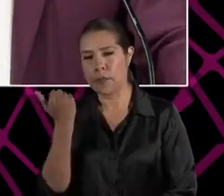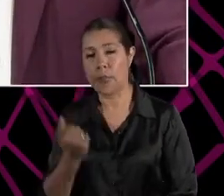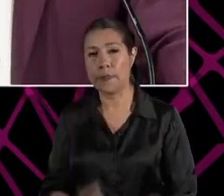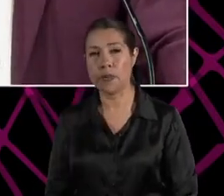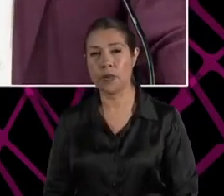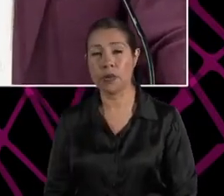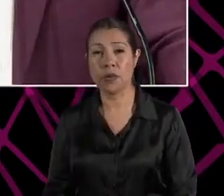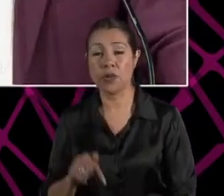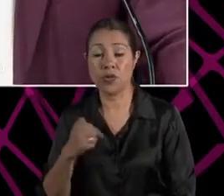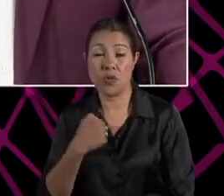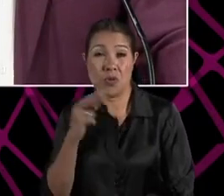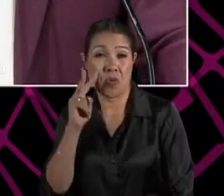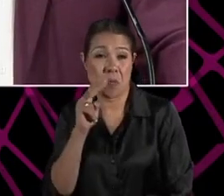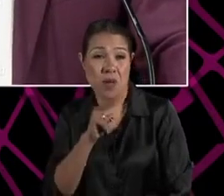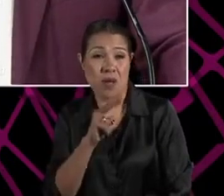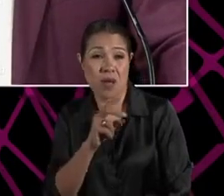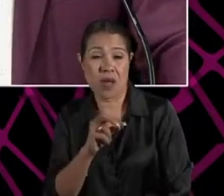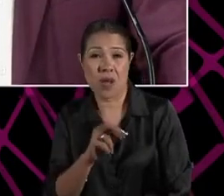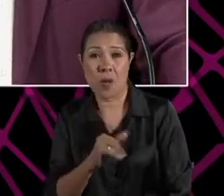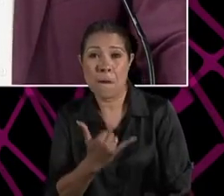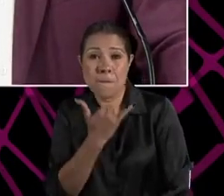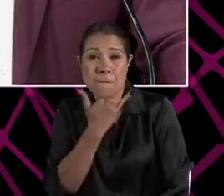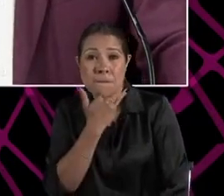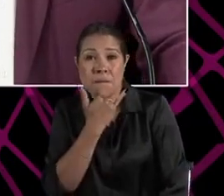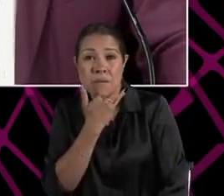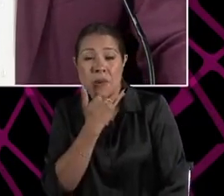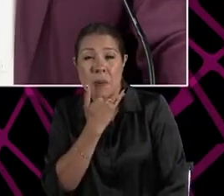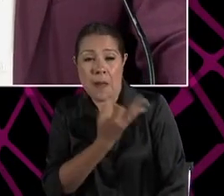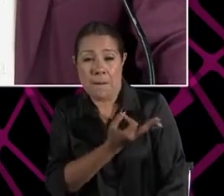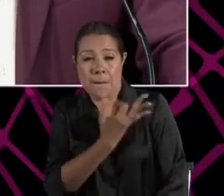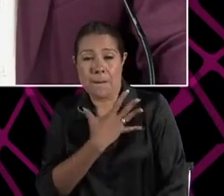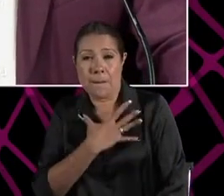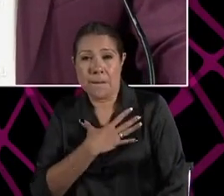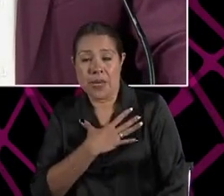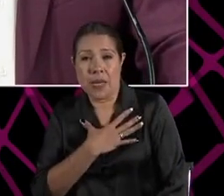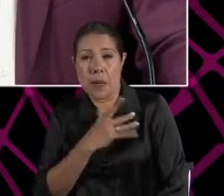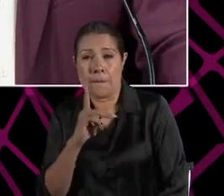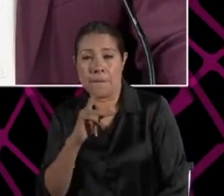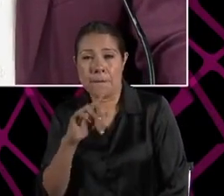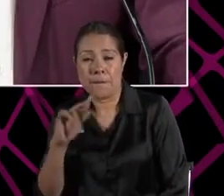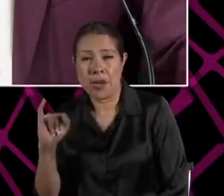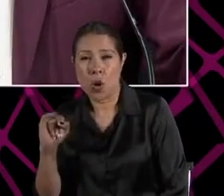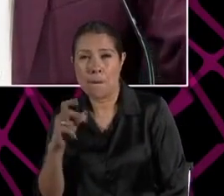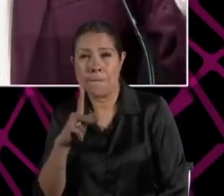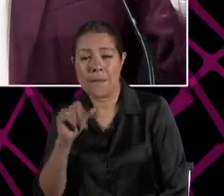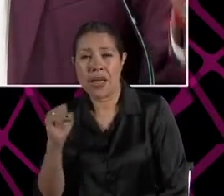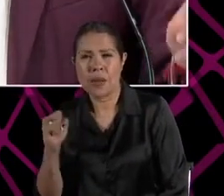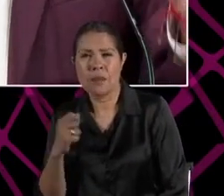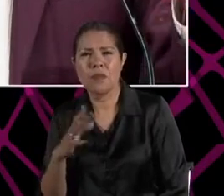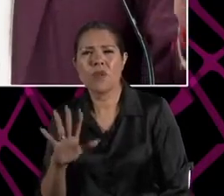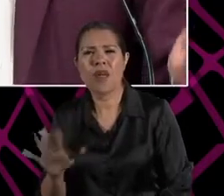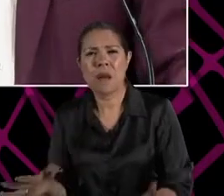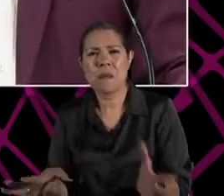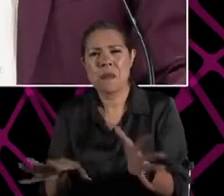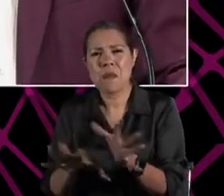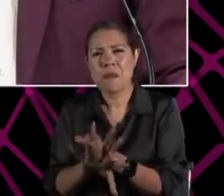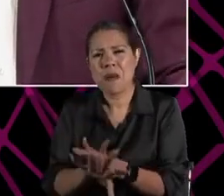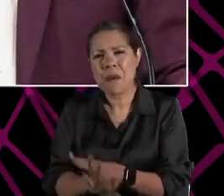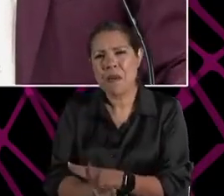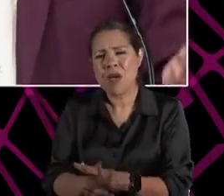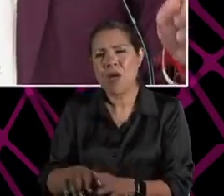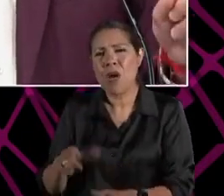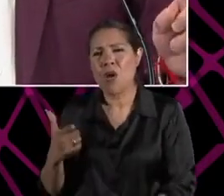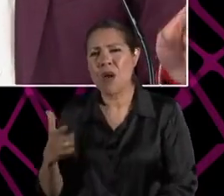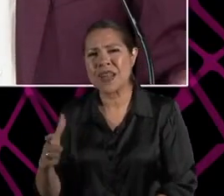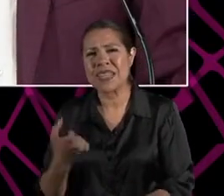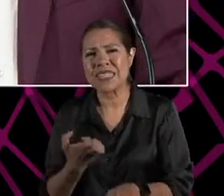Lo que no he visto aún es una disculpa pública de Miguel Márquez, del PRI o del PAN, por haber convertido a Guanajuato